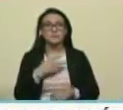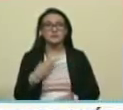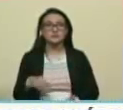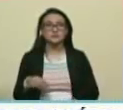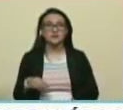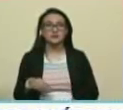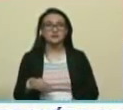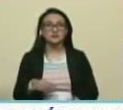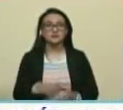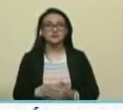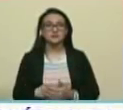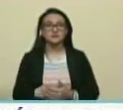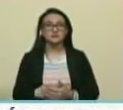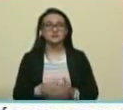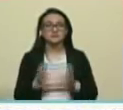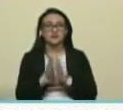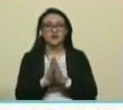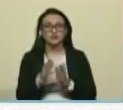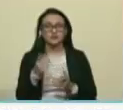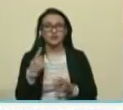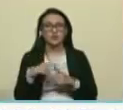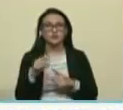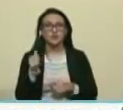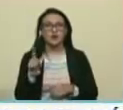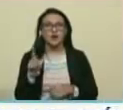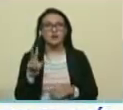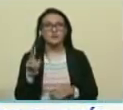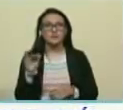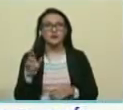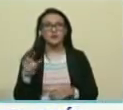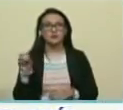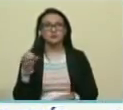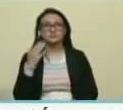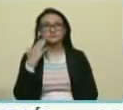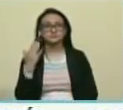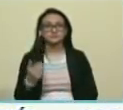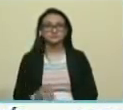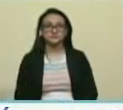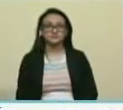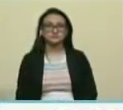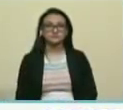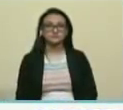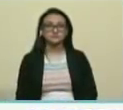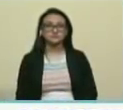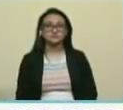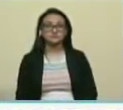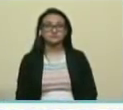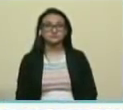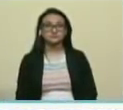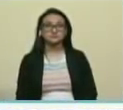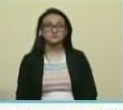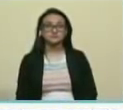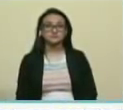Álvaro Uribe Vélez y Juan Manuel Santos. Rueda. Quiero reiterar aquí desde Zapatoca